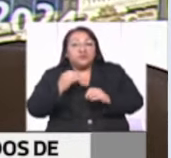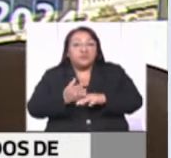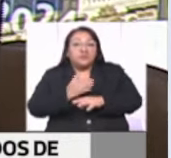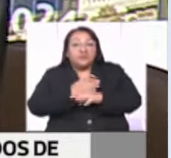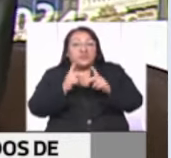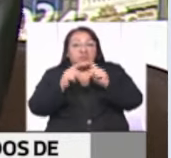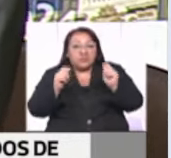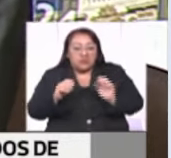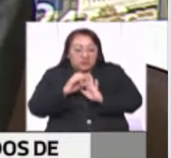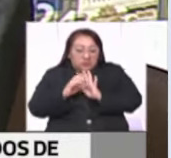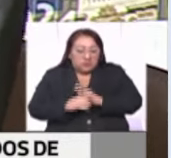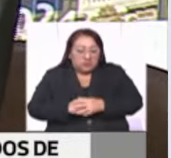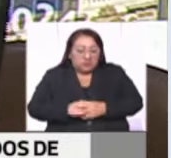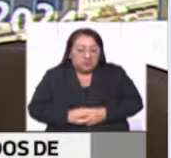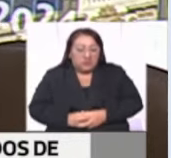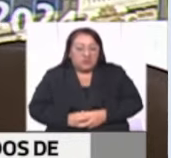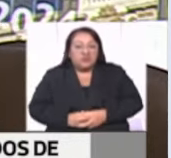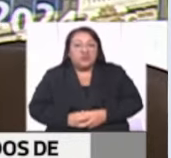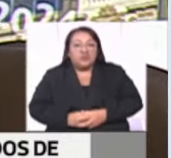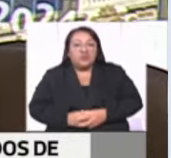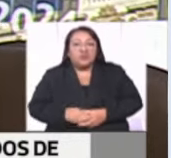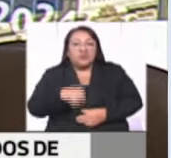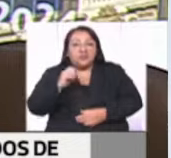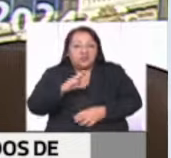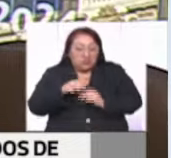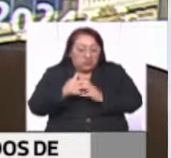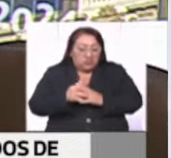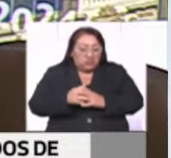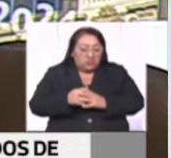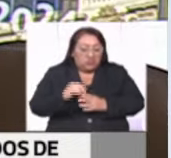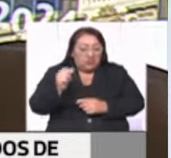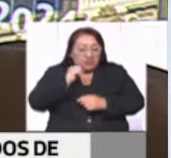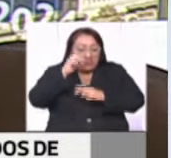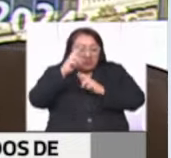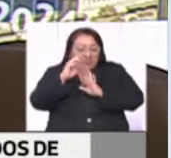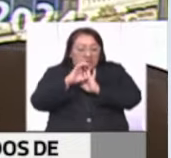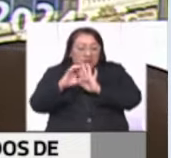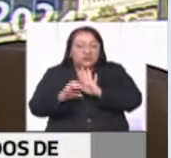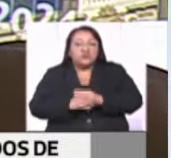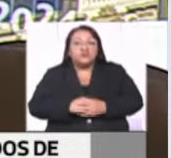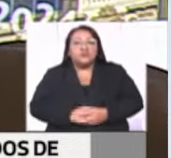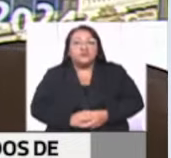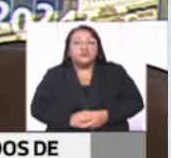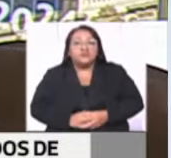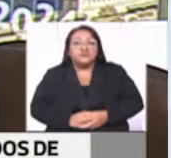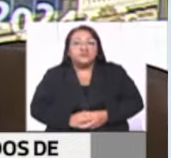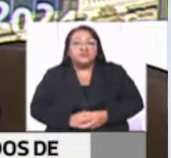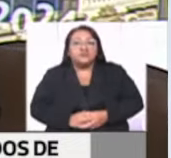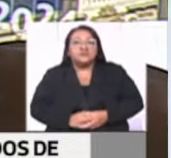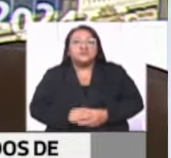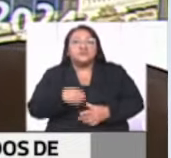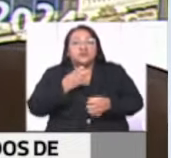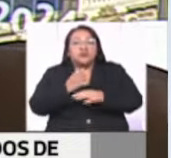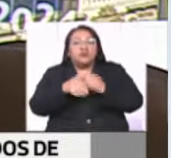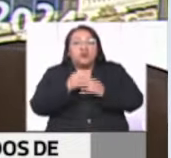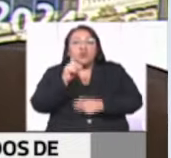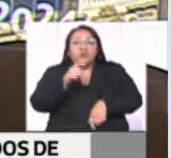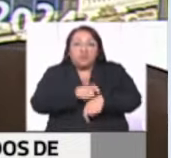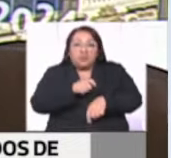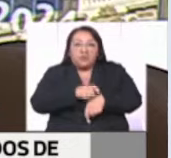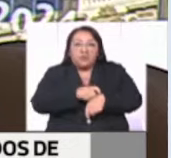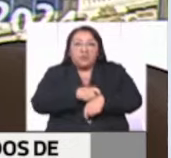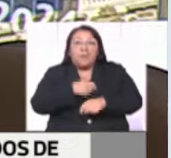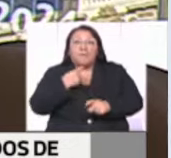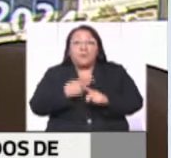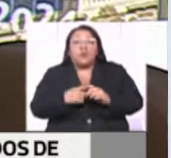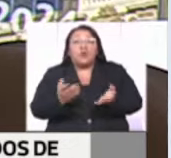Tribunal Constitucional declarar infundada la demanda de inconstitucionalidad interpuesta en su momento